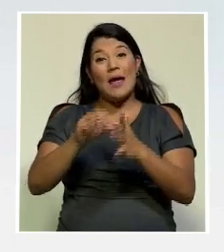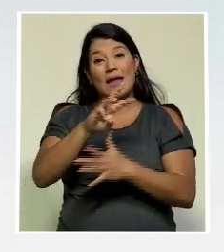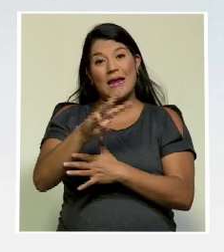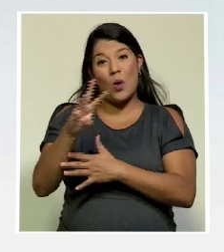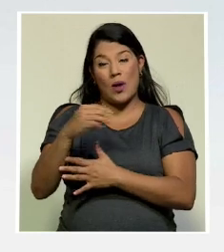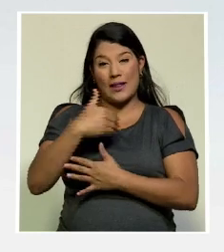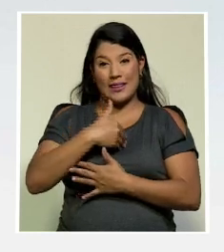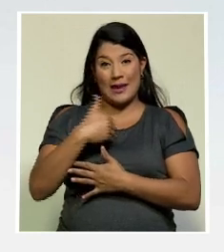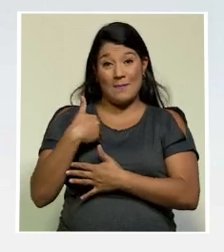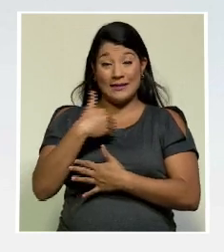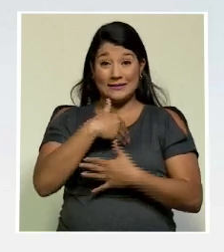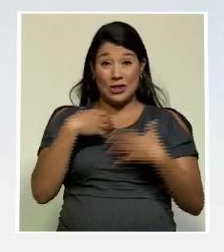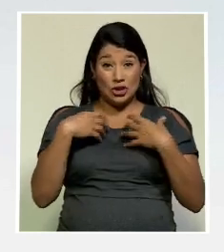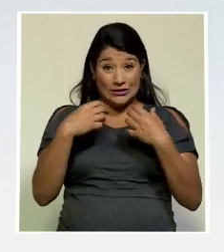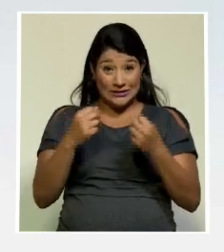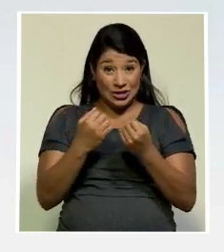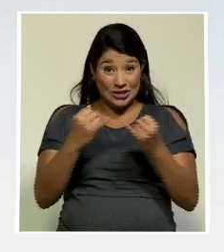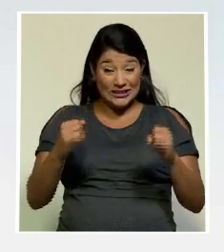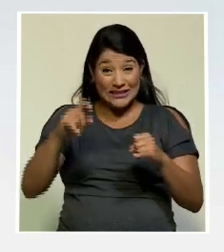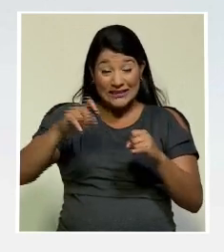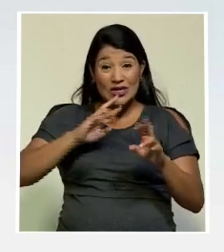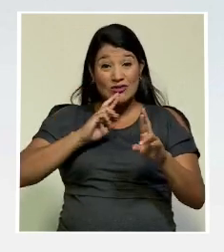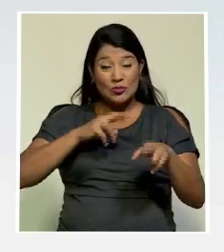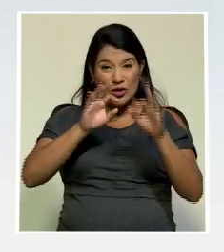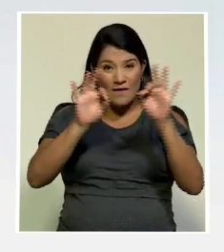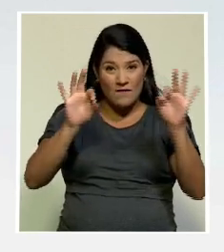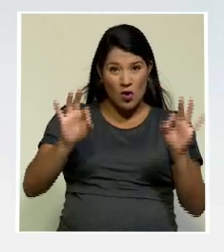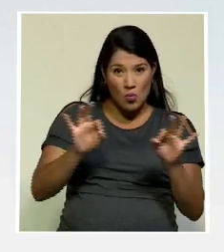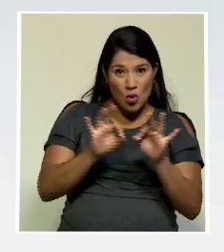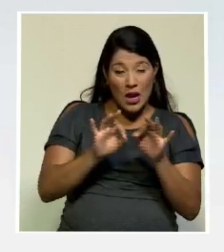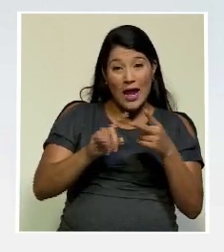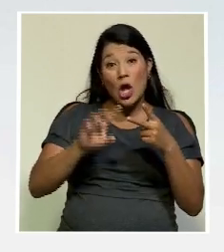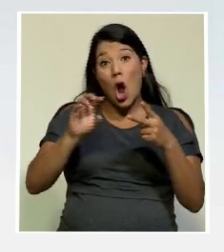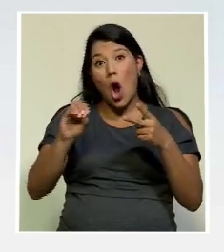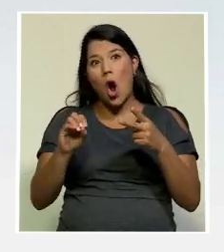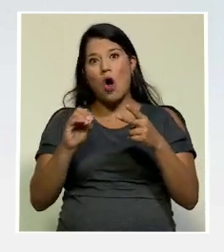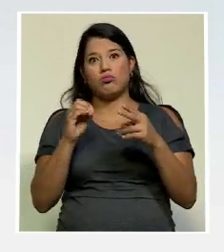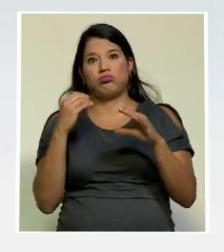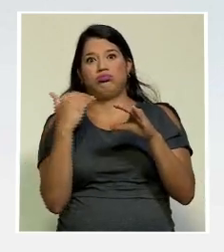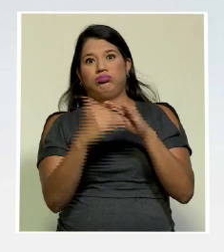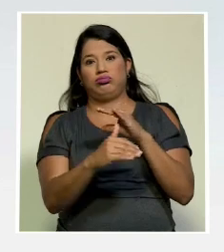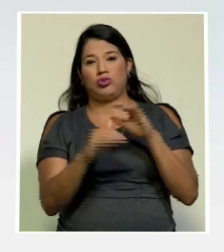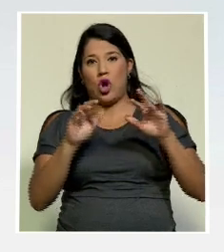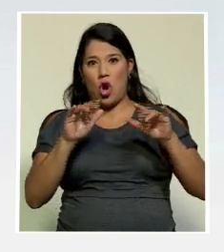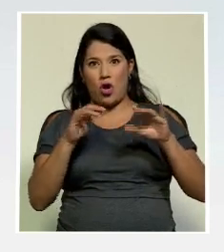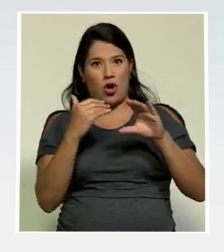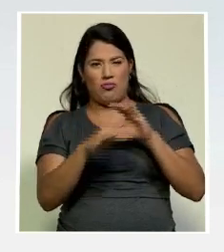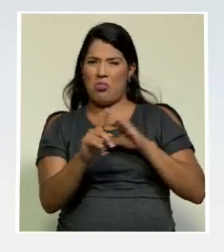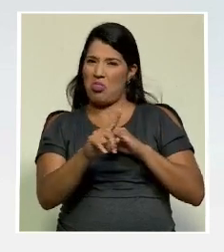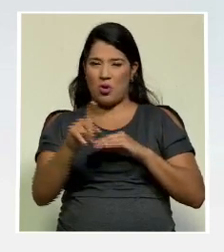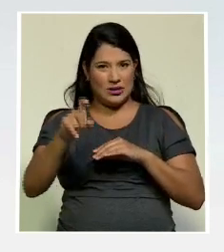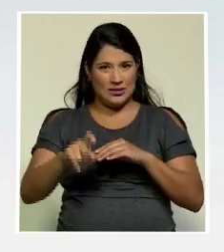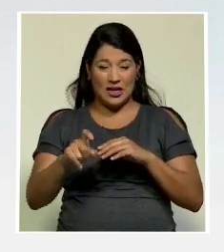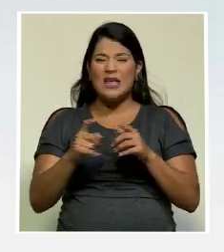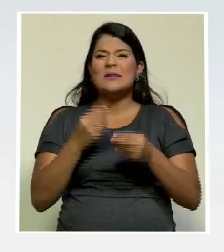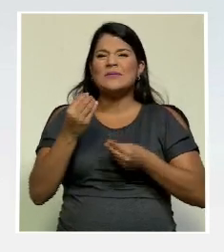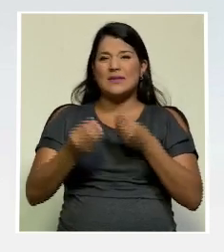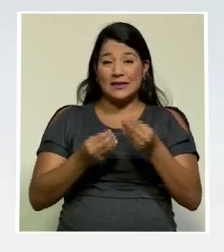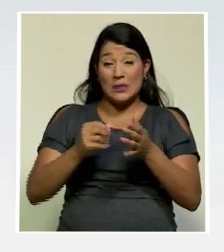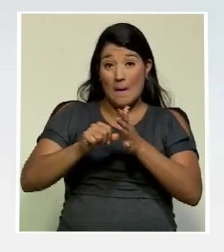sin necesidad de completar un formulario o de envío de correos electrónicos. En esta aplicación o página se le solicitará su número